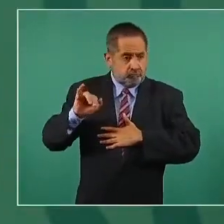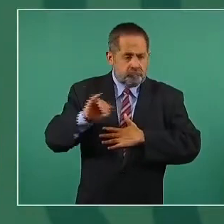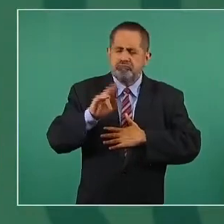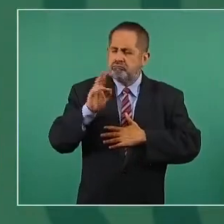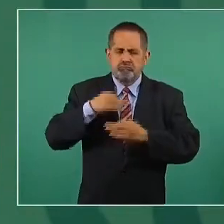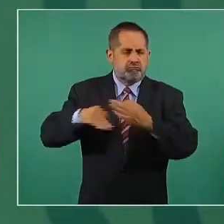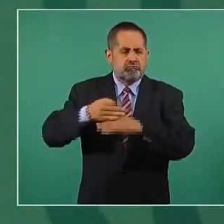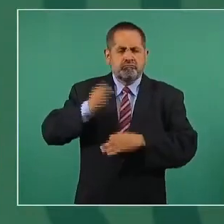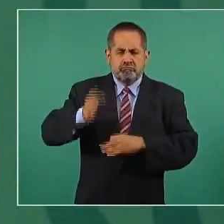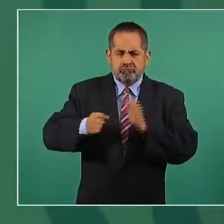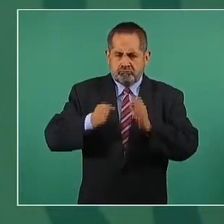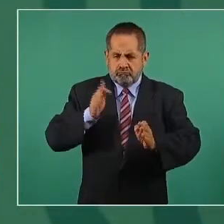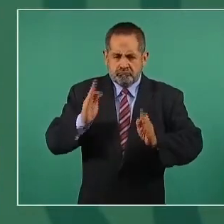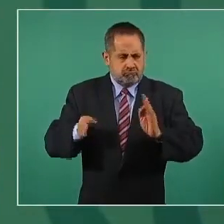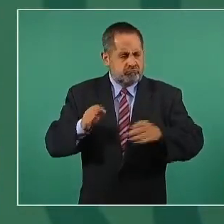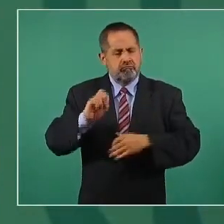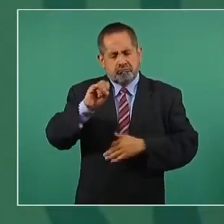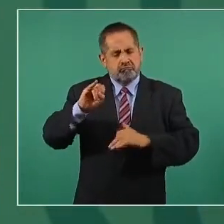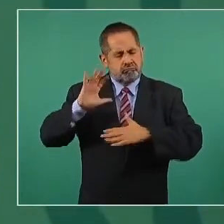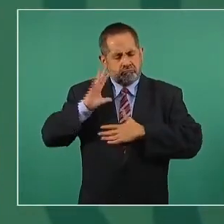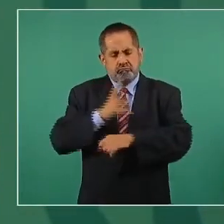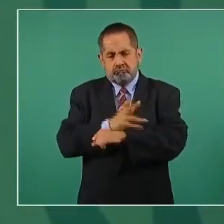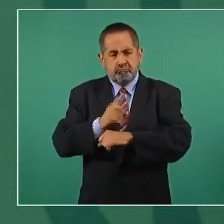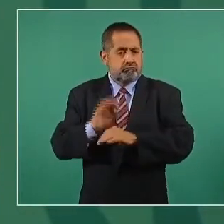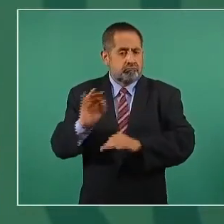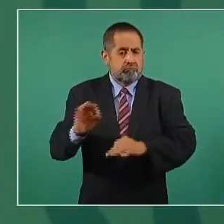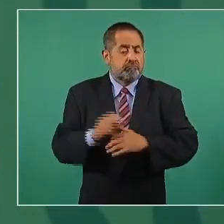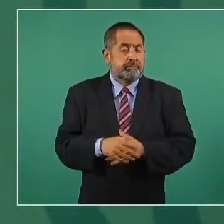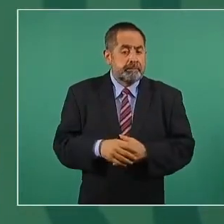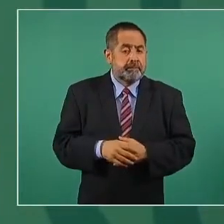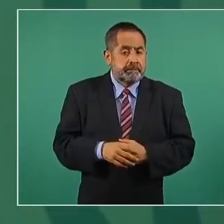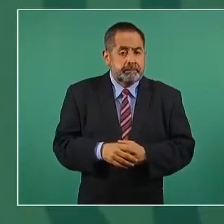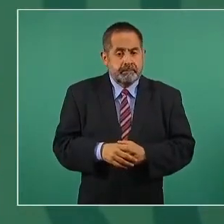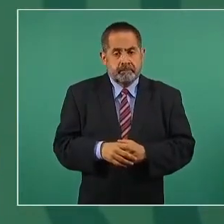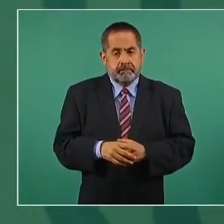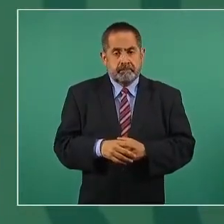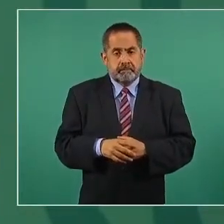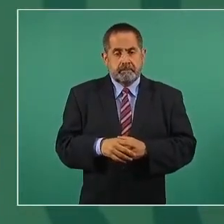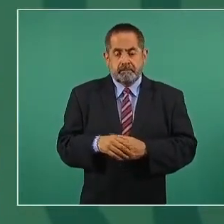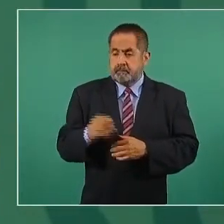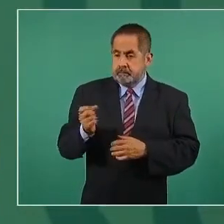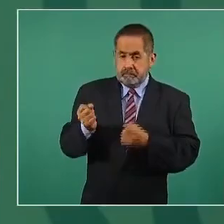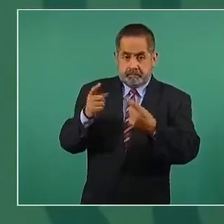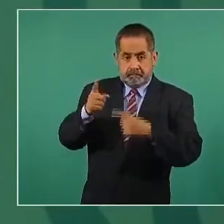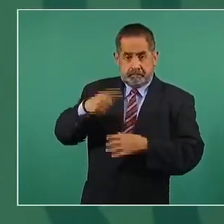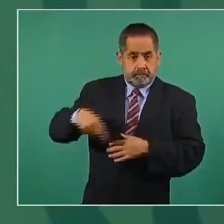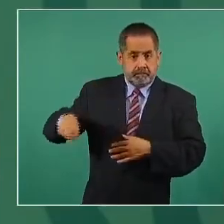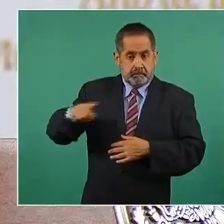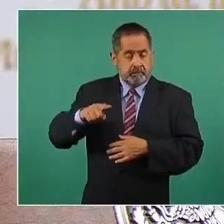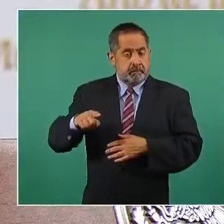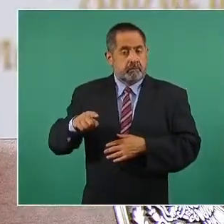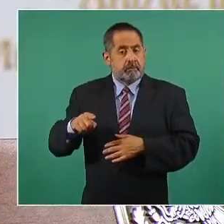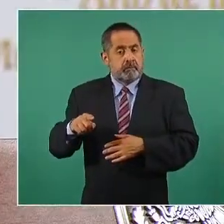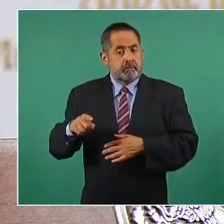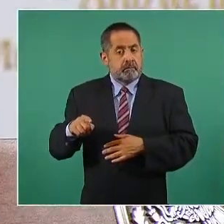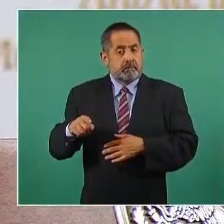todos. En el caso de quienes provienen